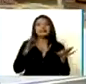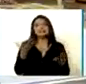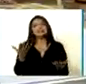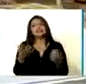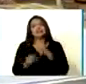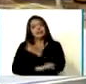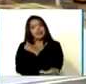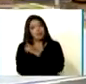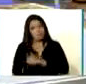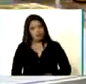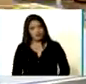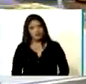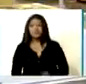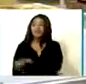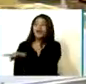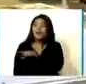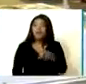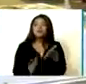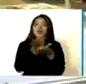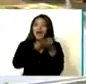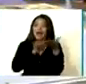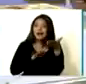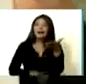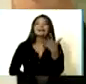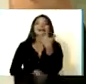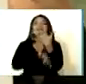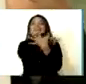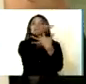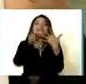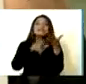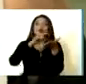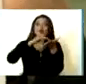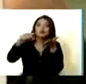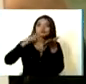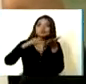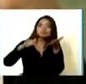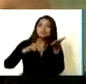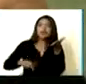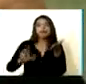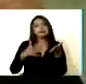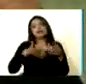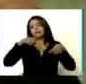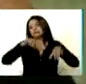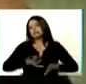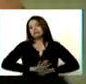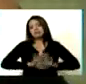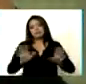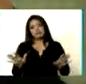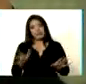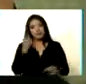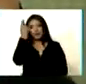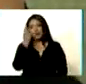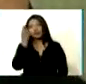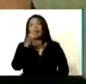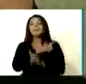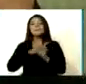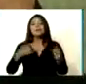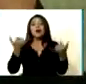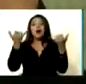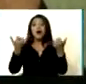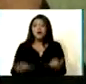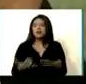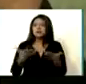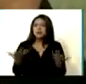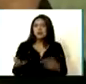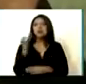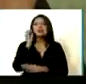electoral. Ellos hicieron una carta que consta de 5 líneas en donde, bueno, ya no son diputados, están totalmente desincorporados. Ahora, inmediatamente la